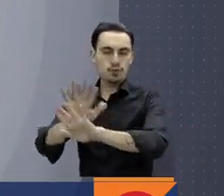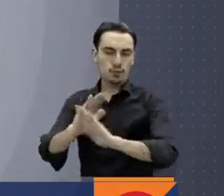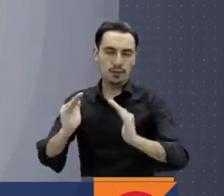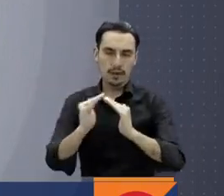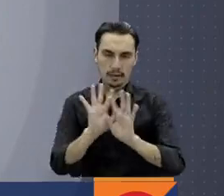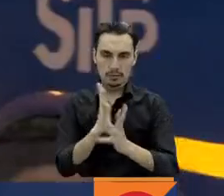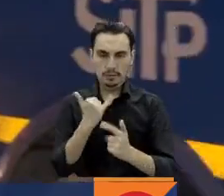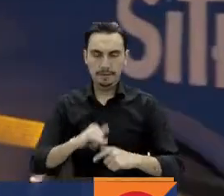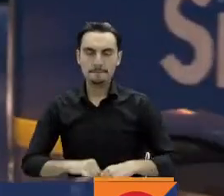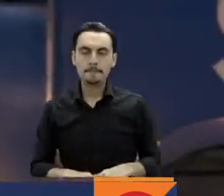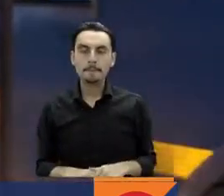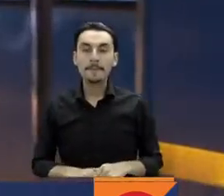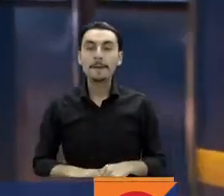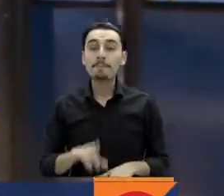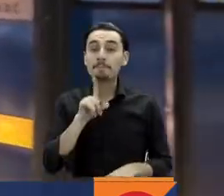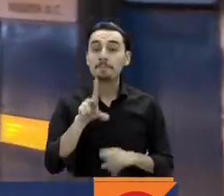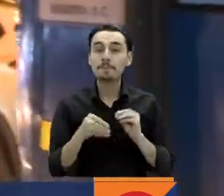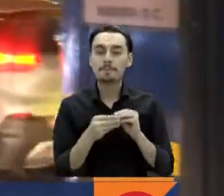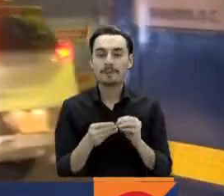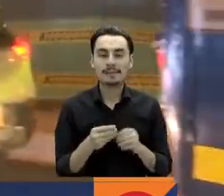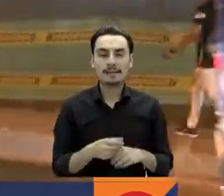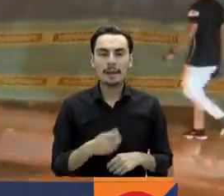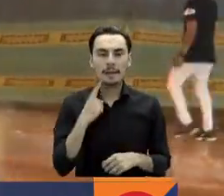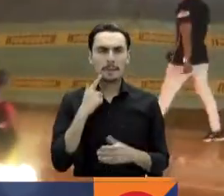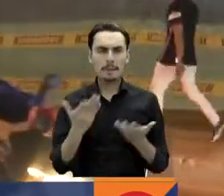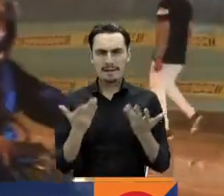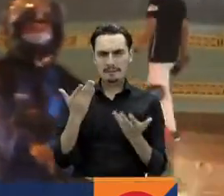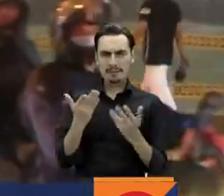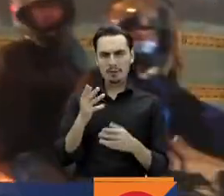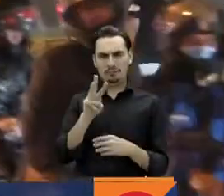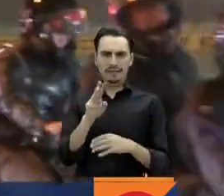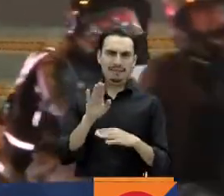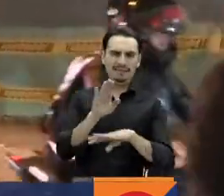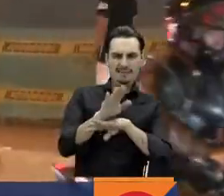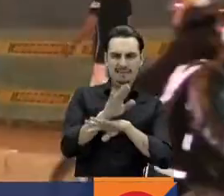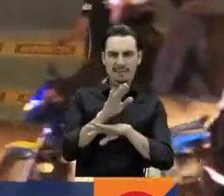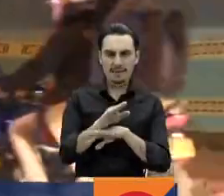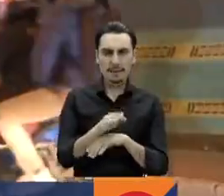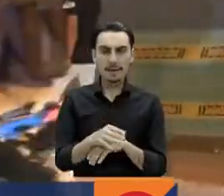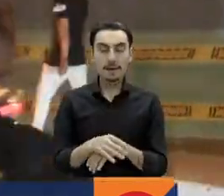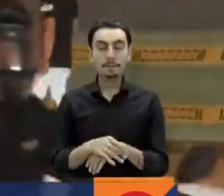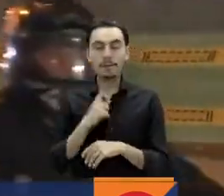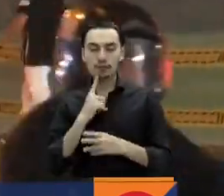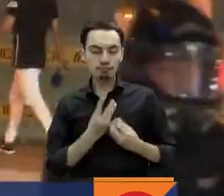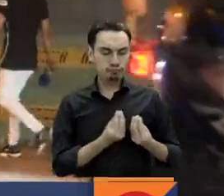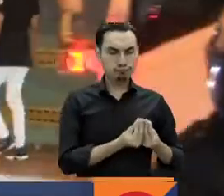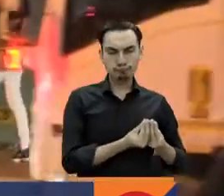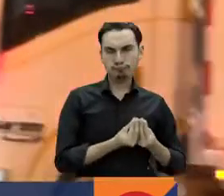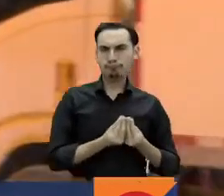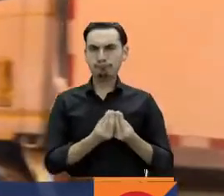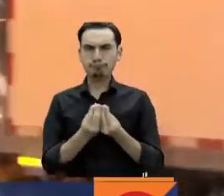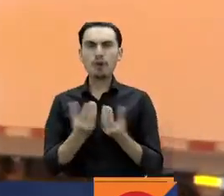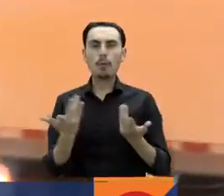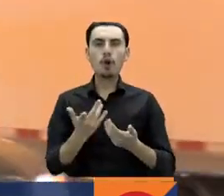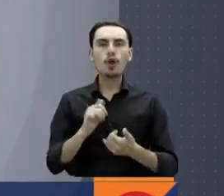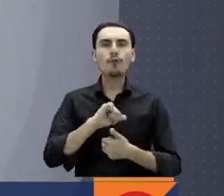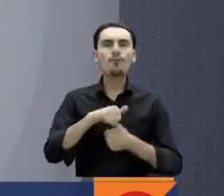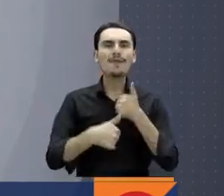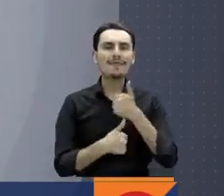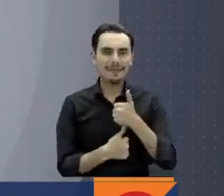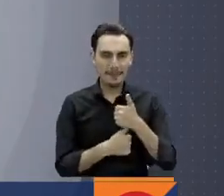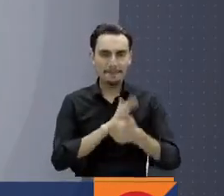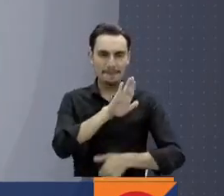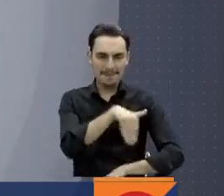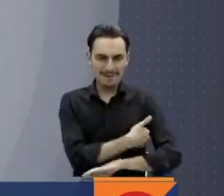Pero también en este punto, hacia las 3 de la tarde, cuando llegó una comitiva del viceministro del